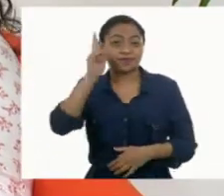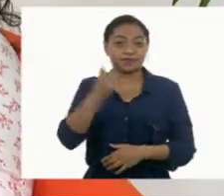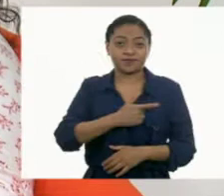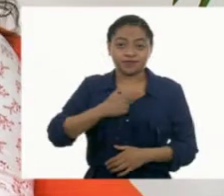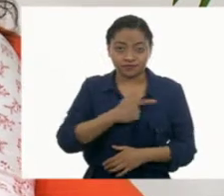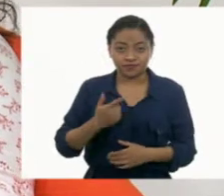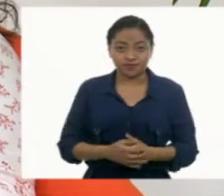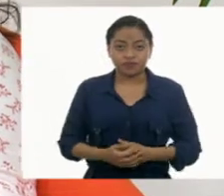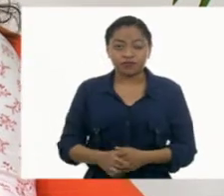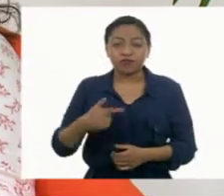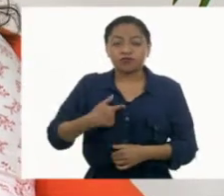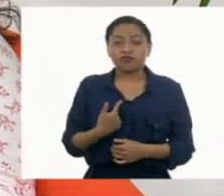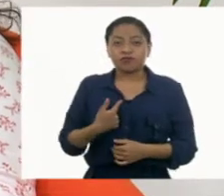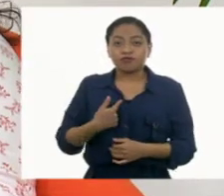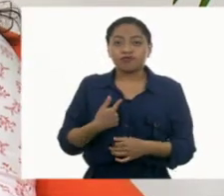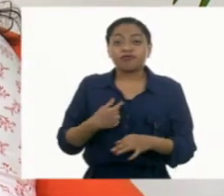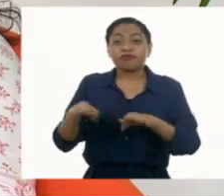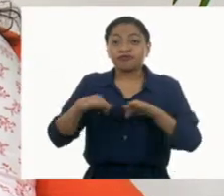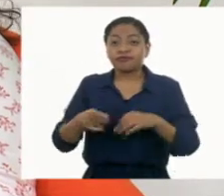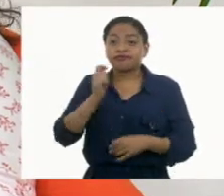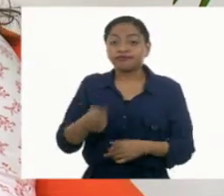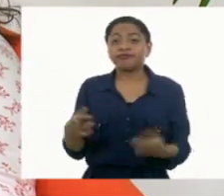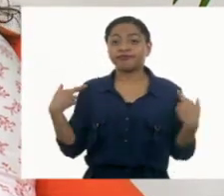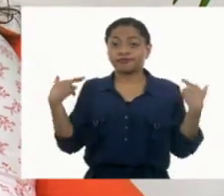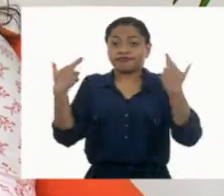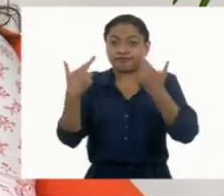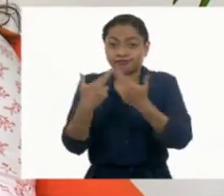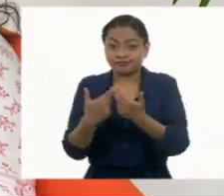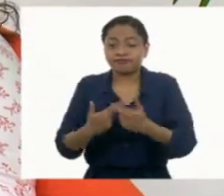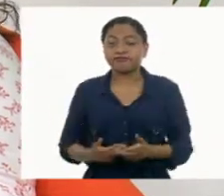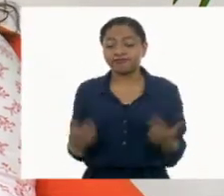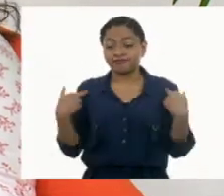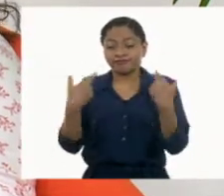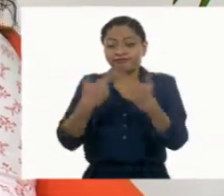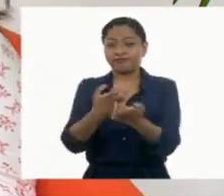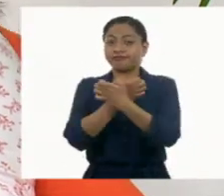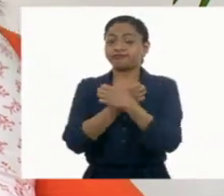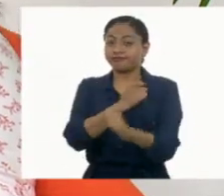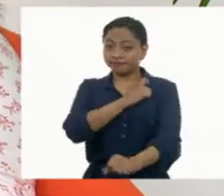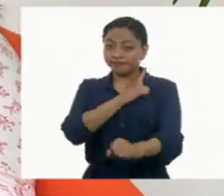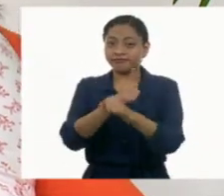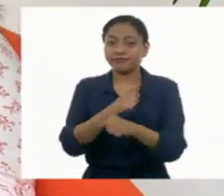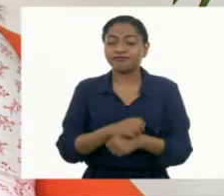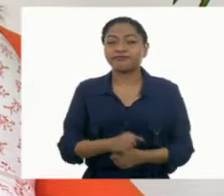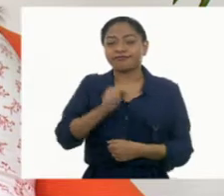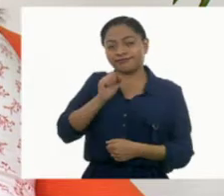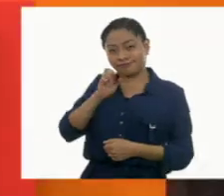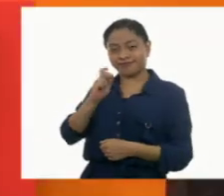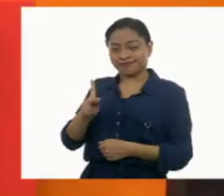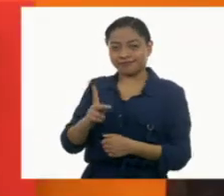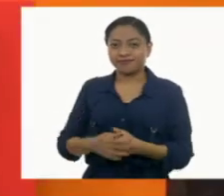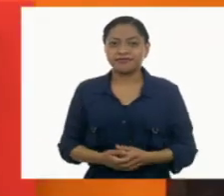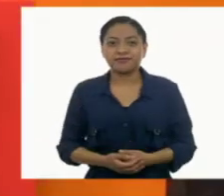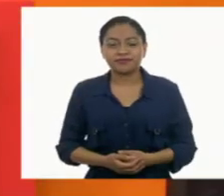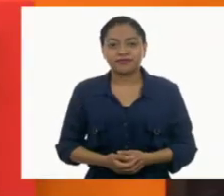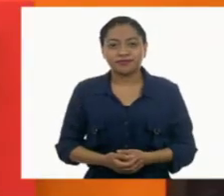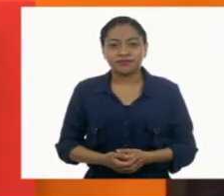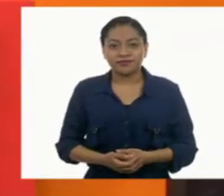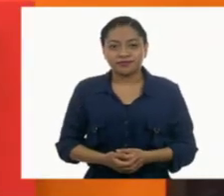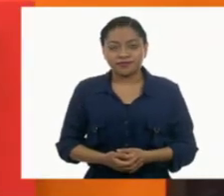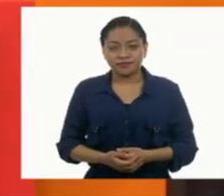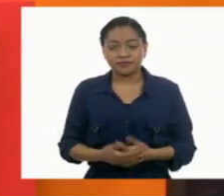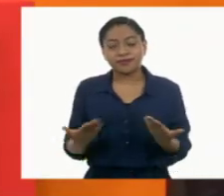gusto. Pues yo soy docente especialista, trabajo en educación especial para la Secretaría de Educación Pública. Muy bien,